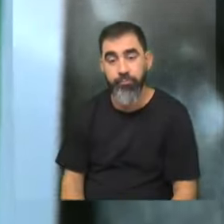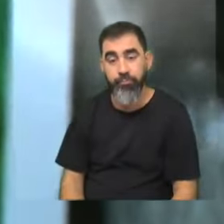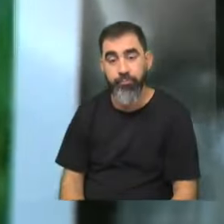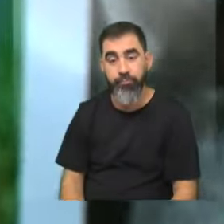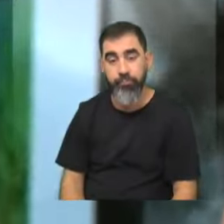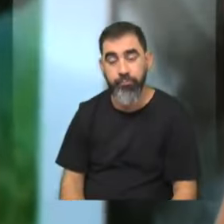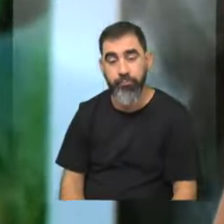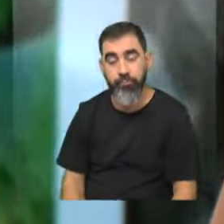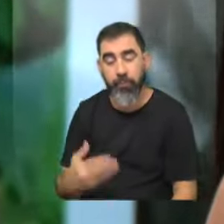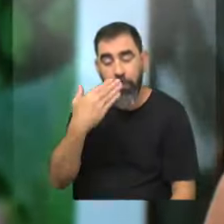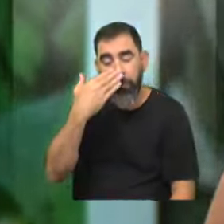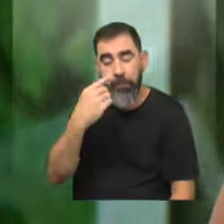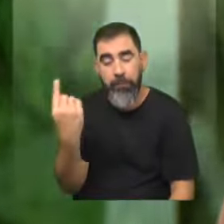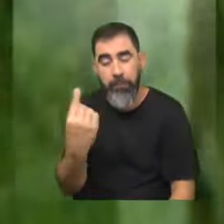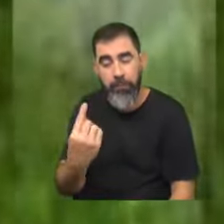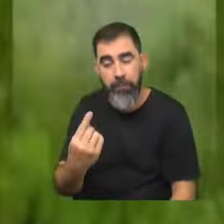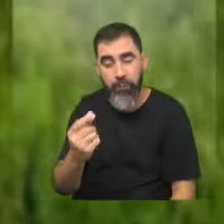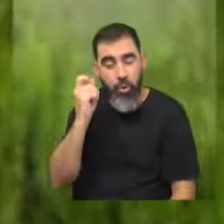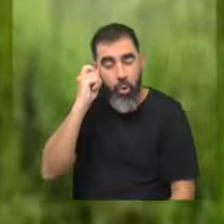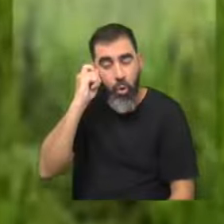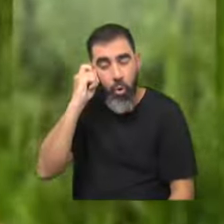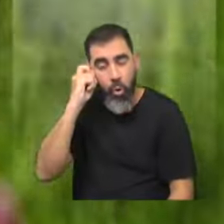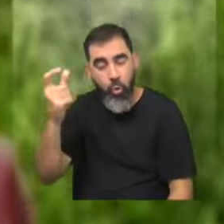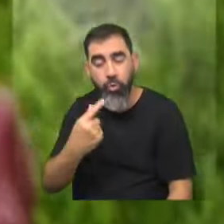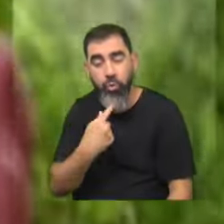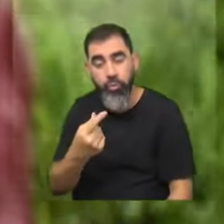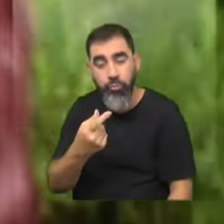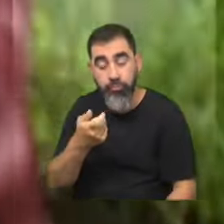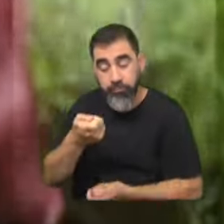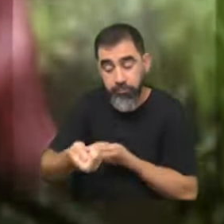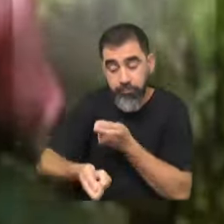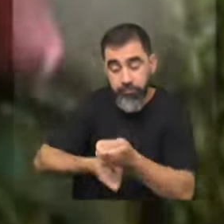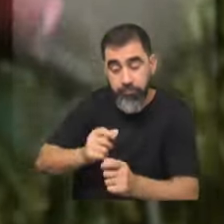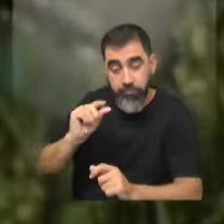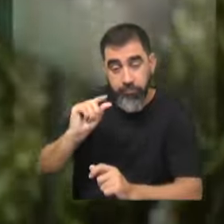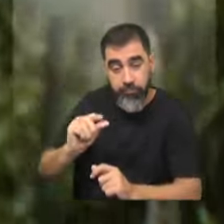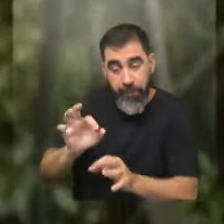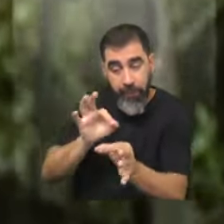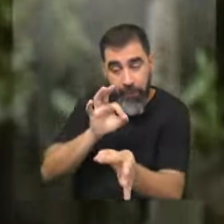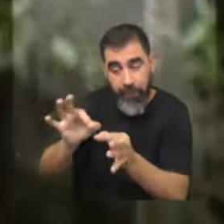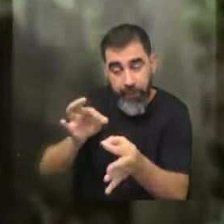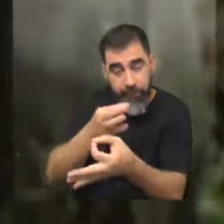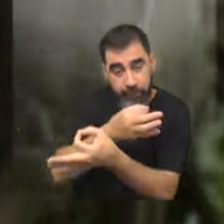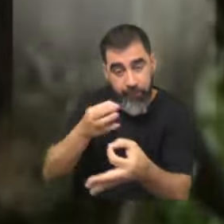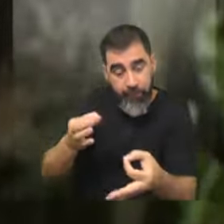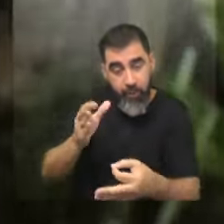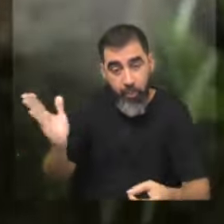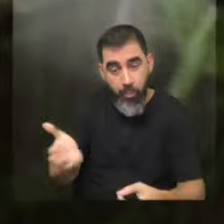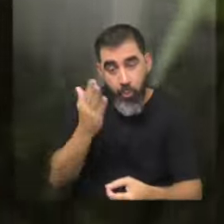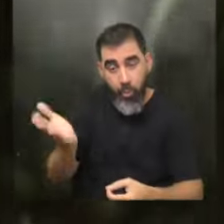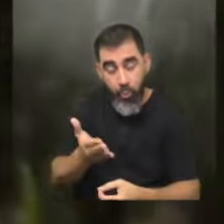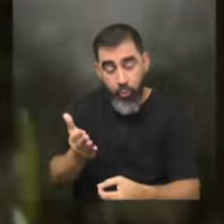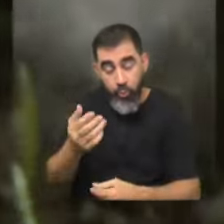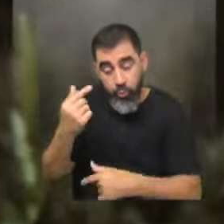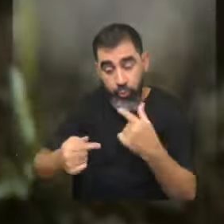en el último minuto, todo este conocimiento sirve para construir lo que vos dijiste hace un rato, estrategias adecuadas para que el productor, sobre todo el